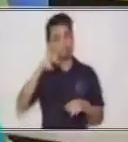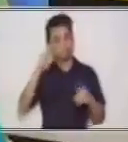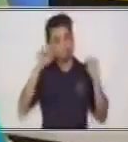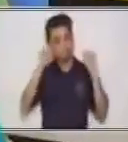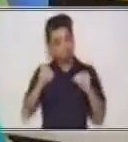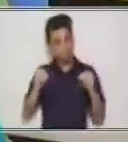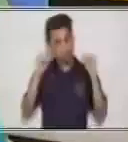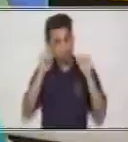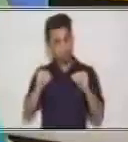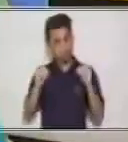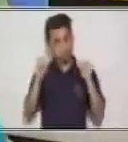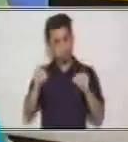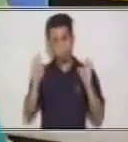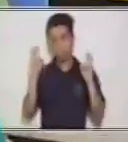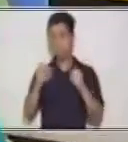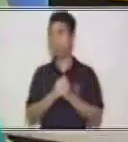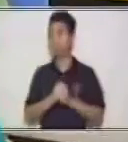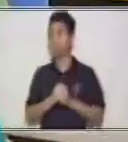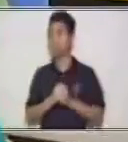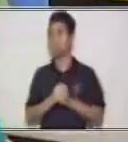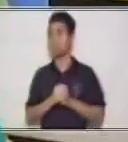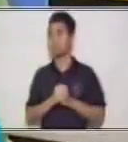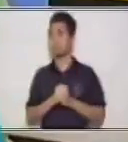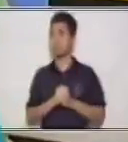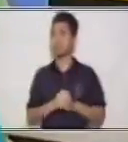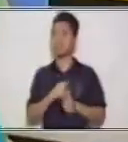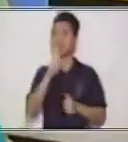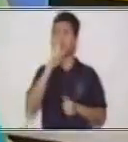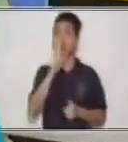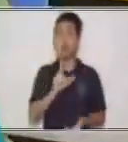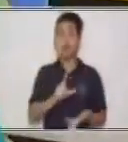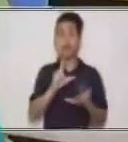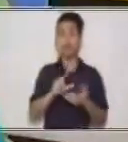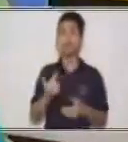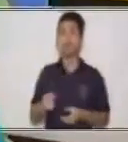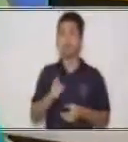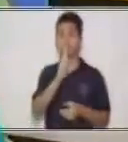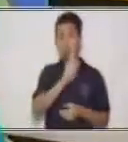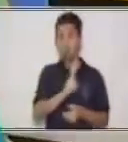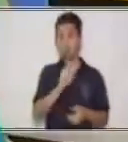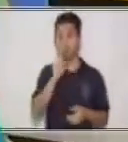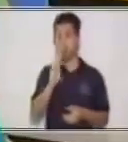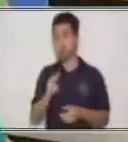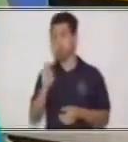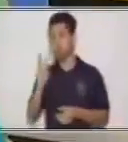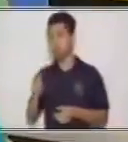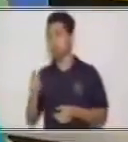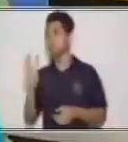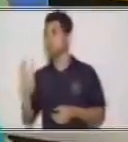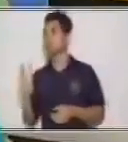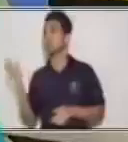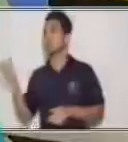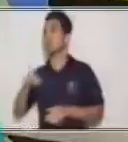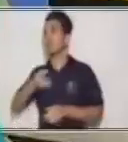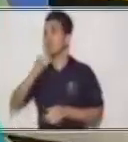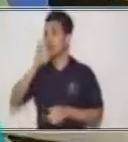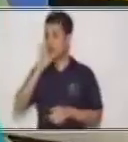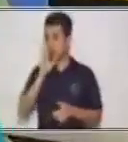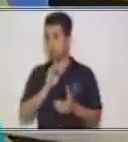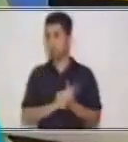Un litro es equivalente a 1, 2, 3, 4. 4 vasos.